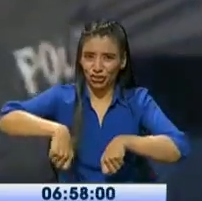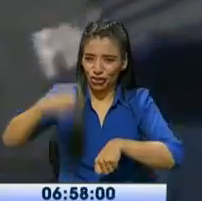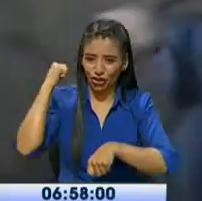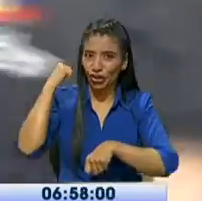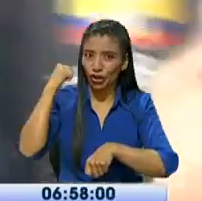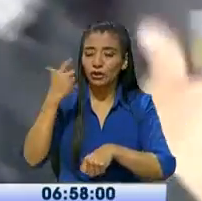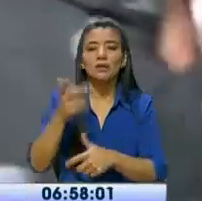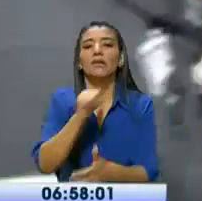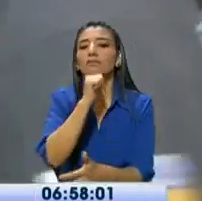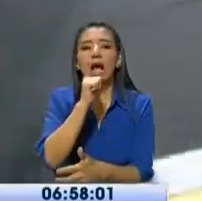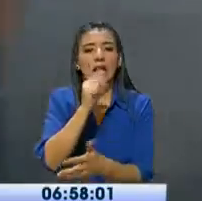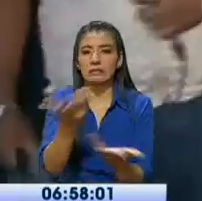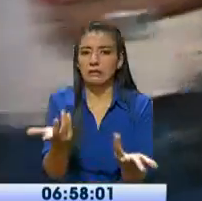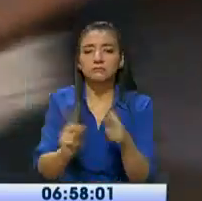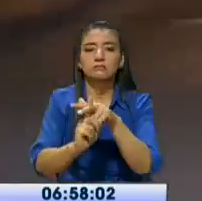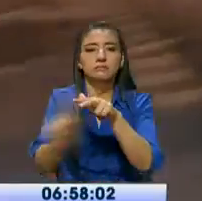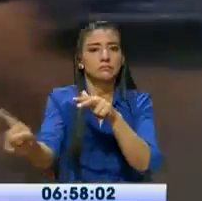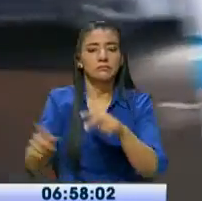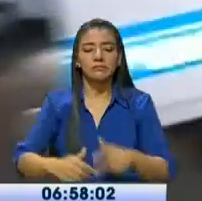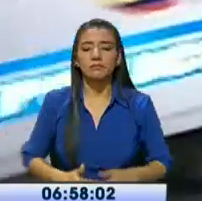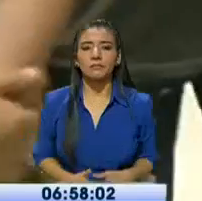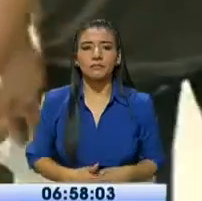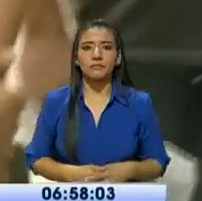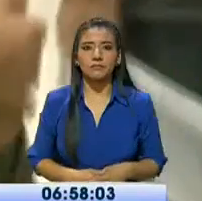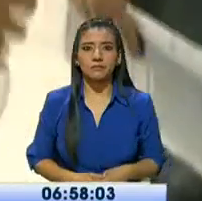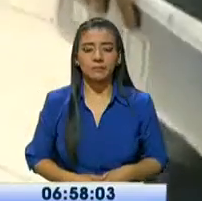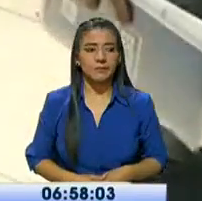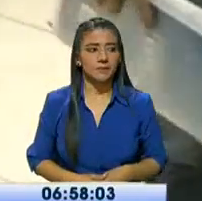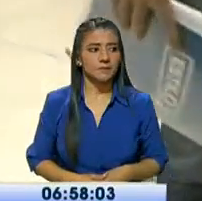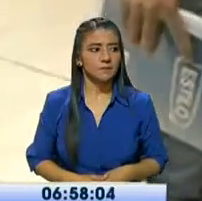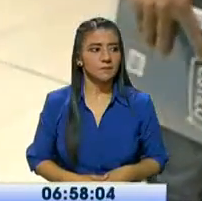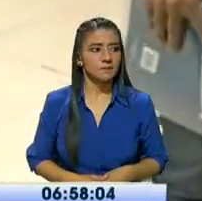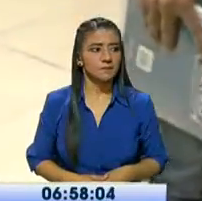en el asalto y lograron huir. Informó Jorge Salazar.